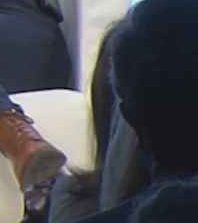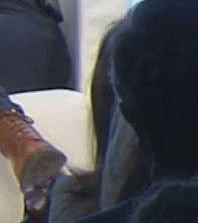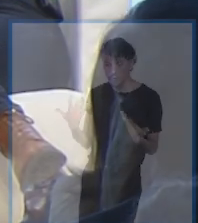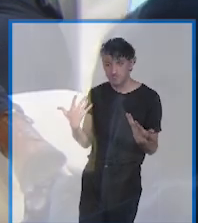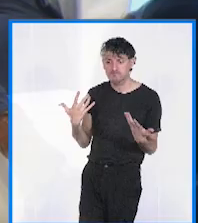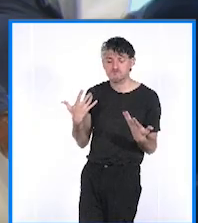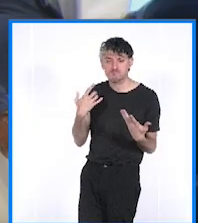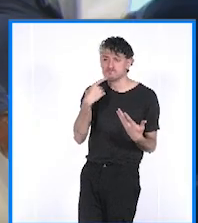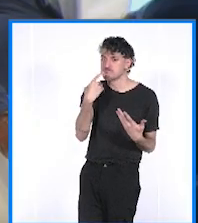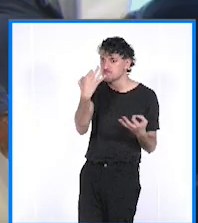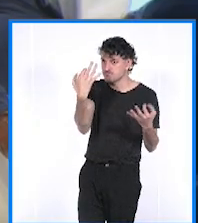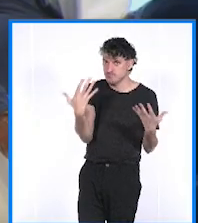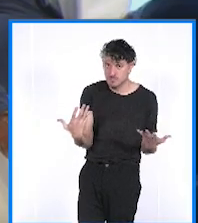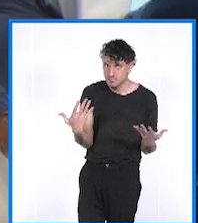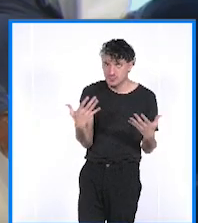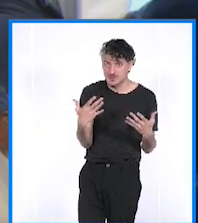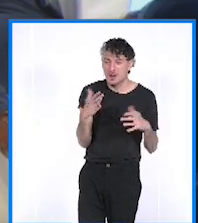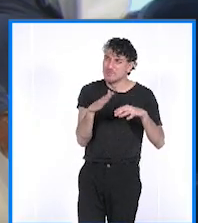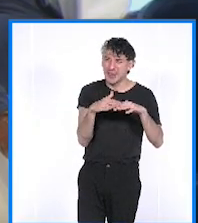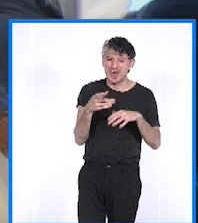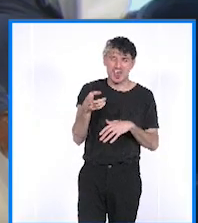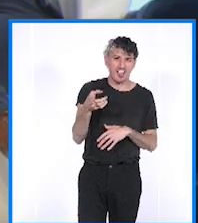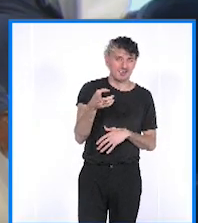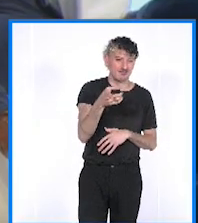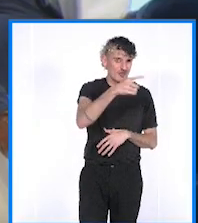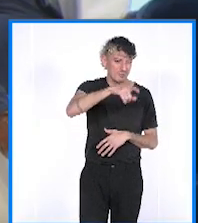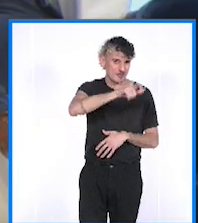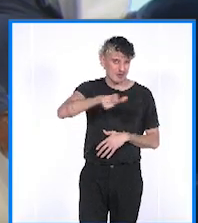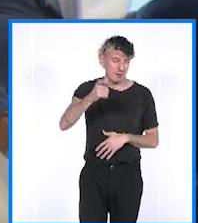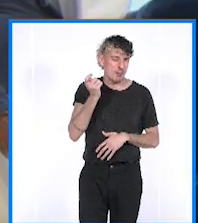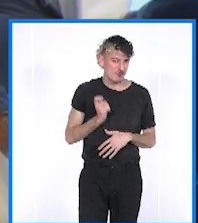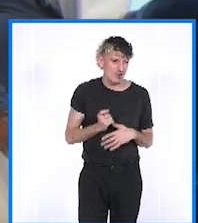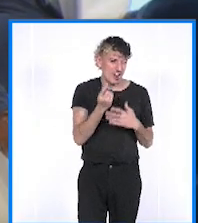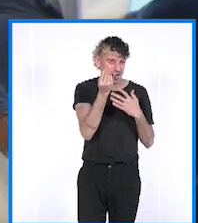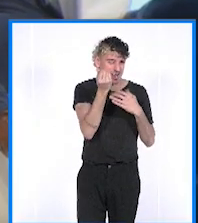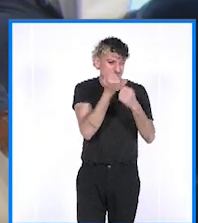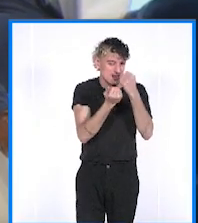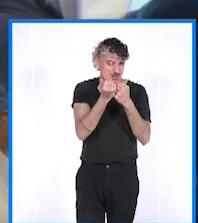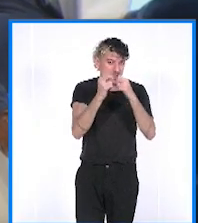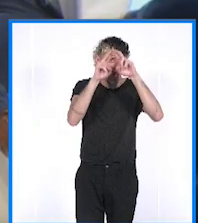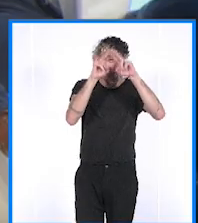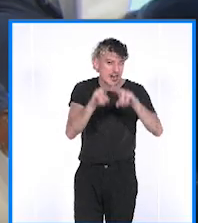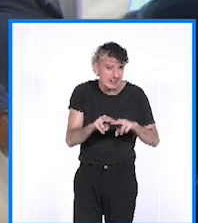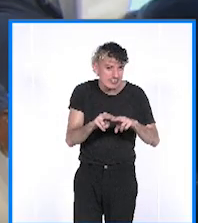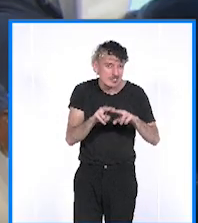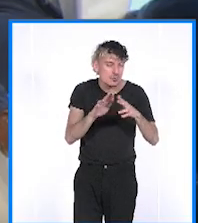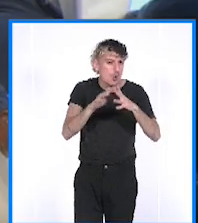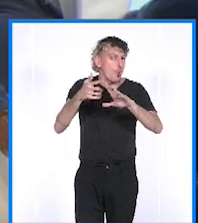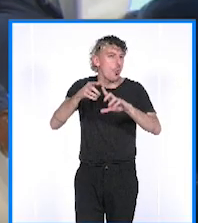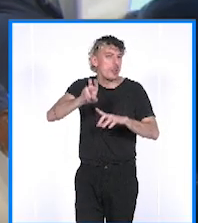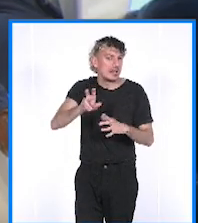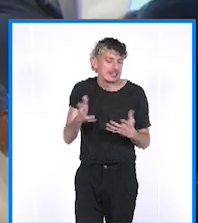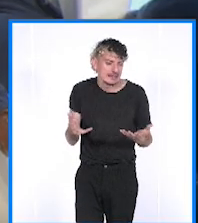Es que para todo economista este análisis podía haber sido utilitarista y no ha sido el enfoque pero nosotros